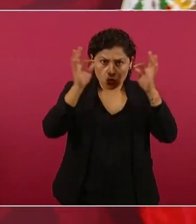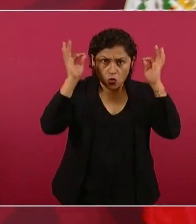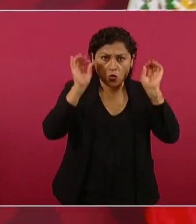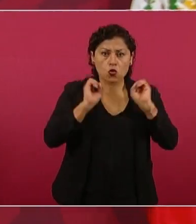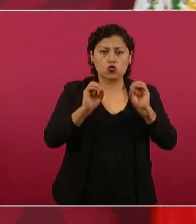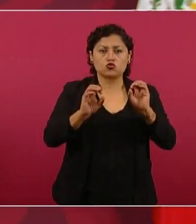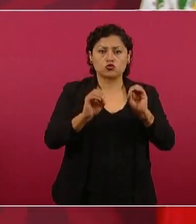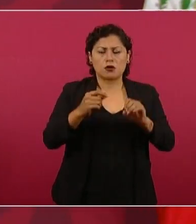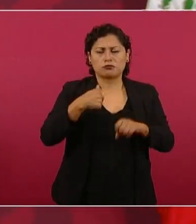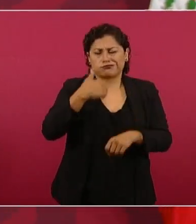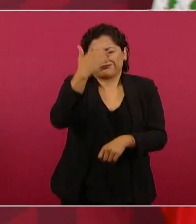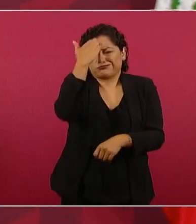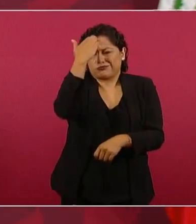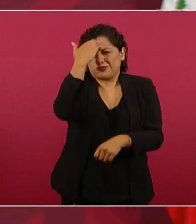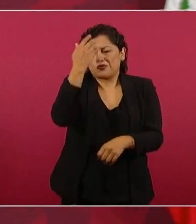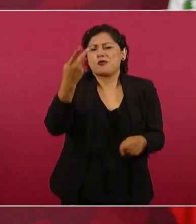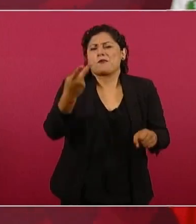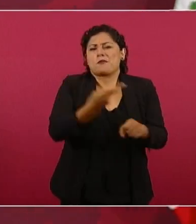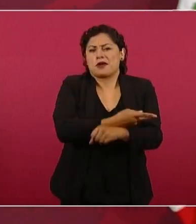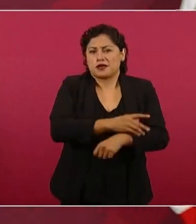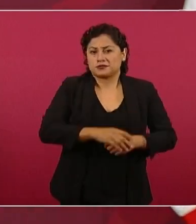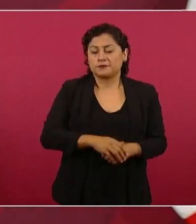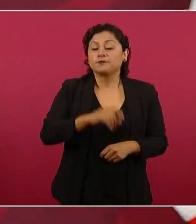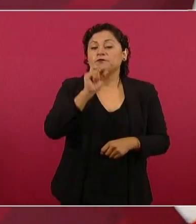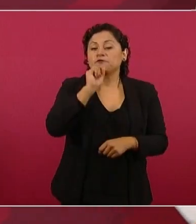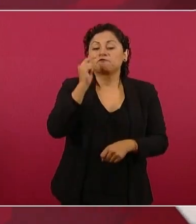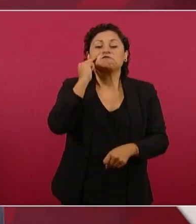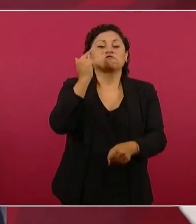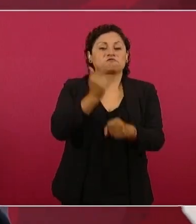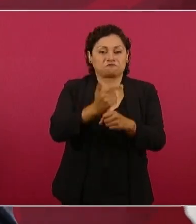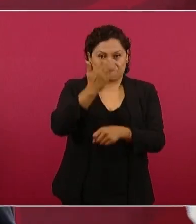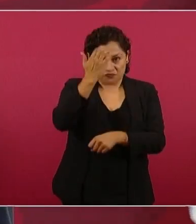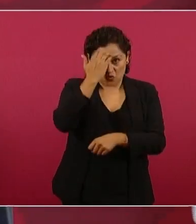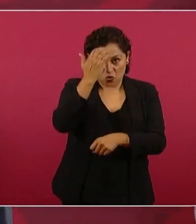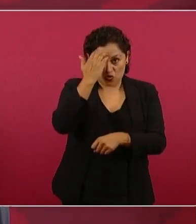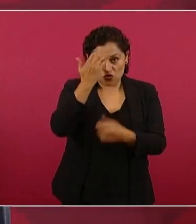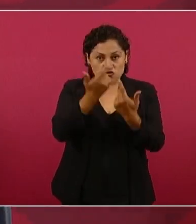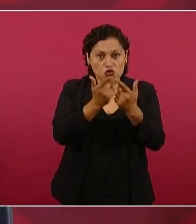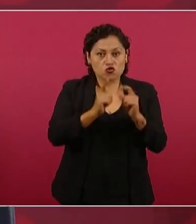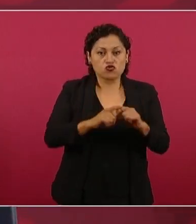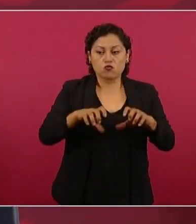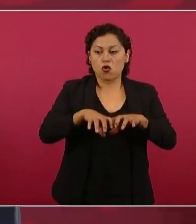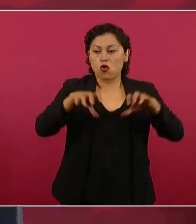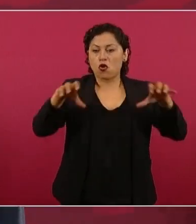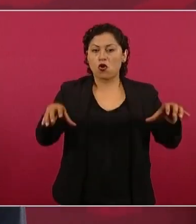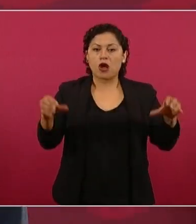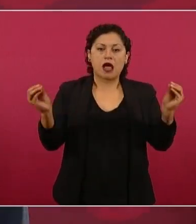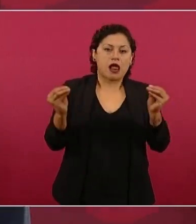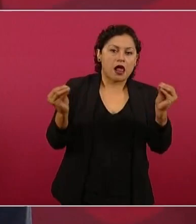también diferencias de grupos. Tengo información y lo que